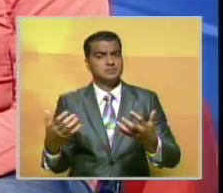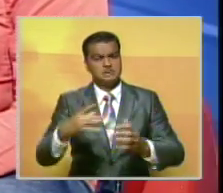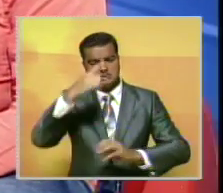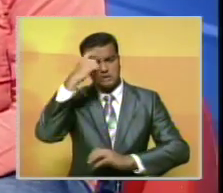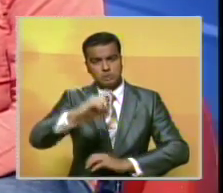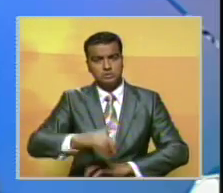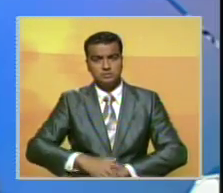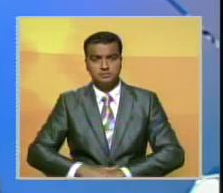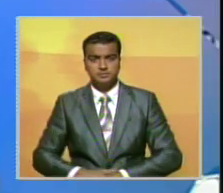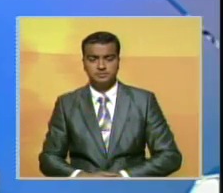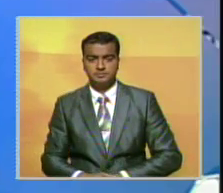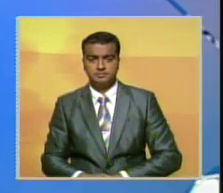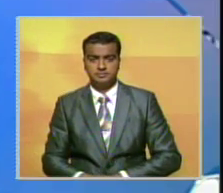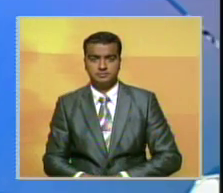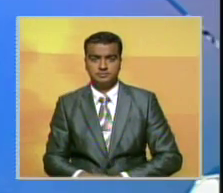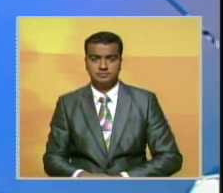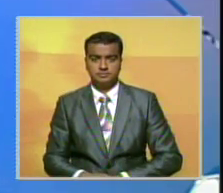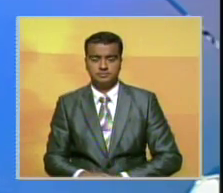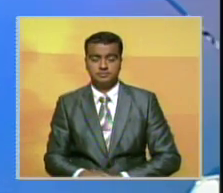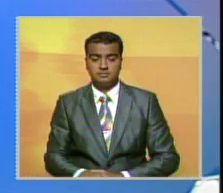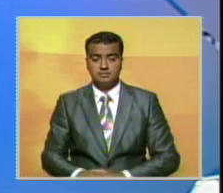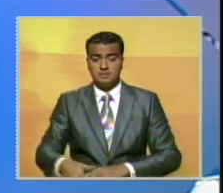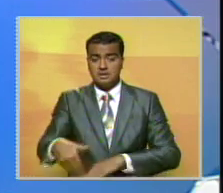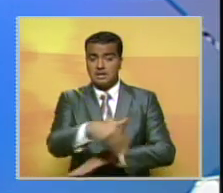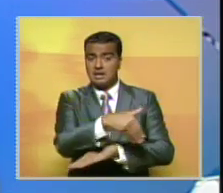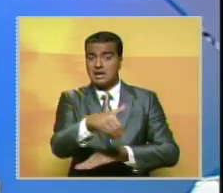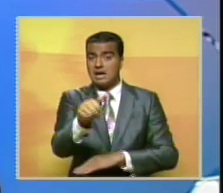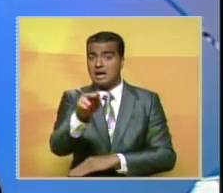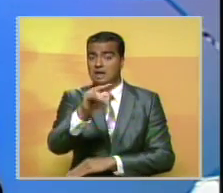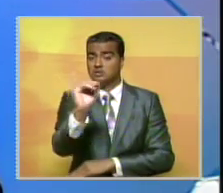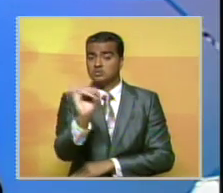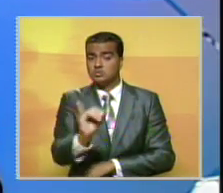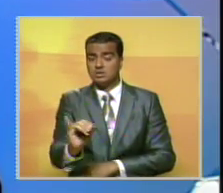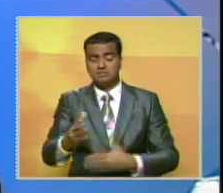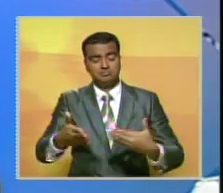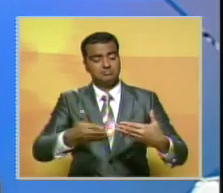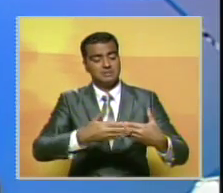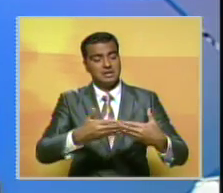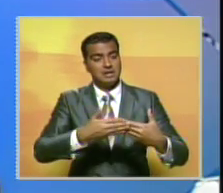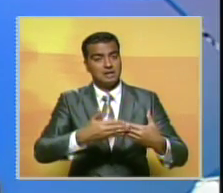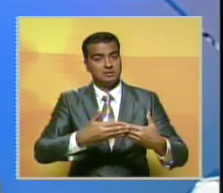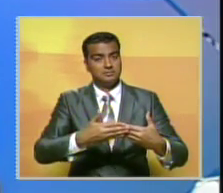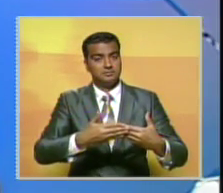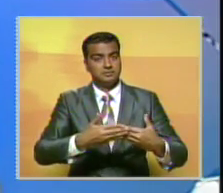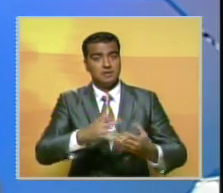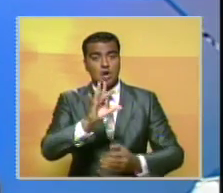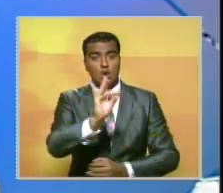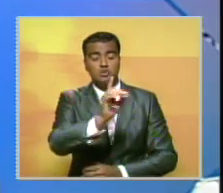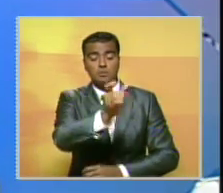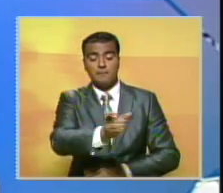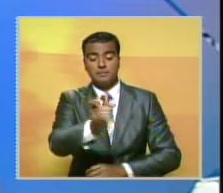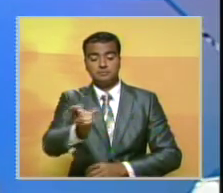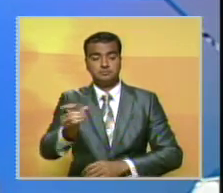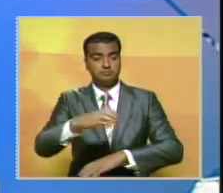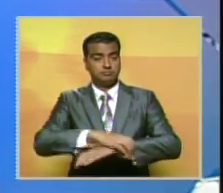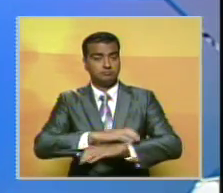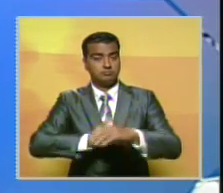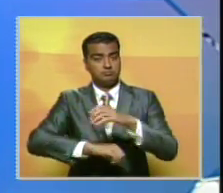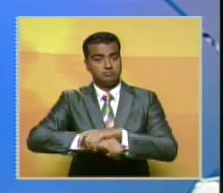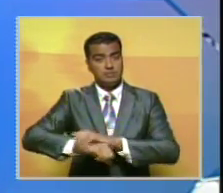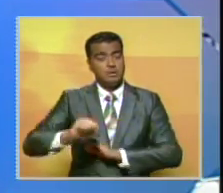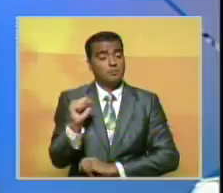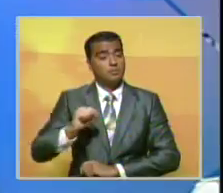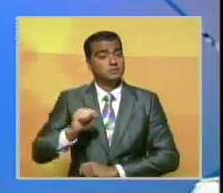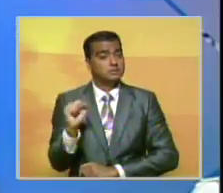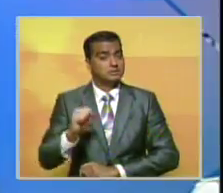y violencia. Calles de la zona norte de Anzoátegui amanecieron cerradas por obstáculos. 8 personas fueron detenidas por cuerpos de seguridad